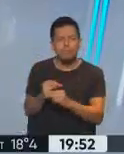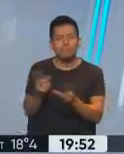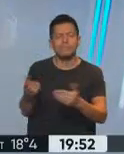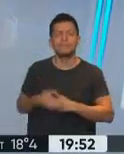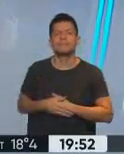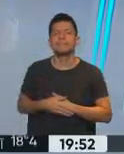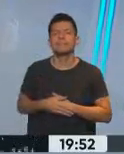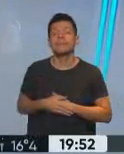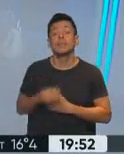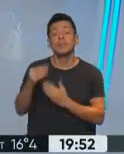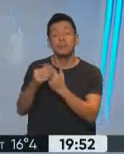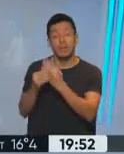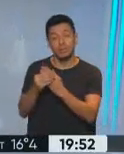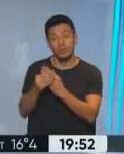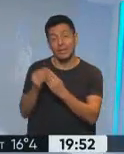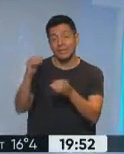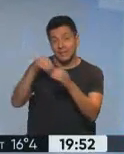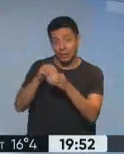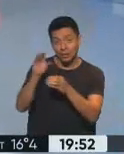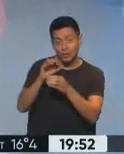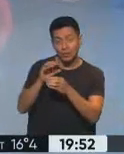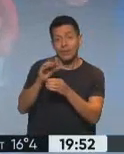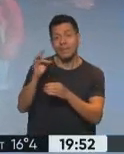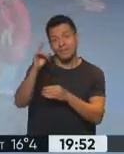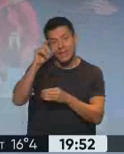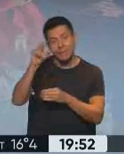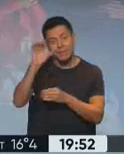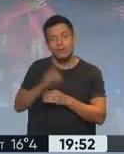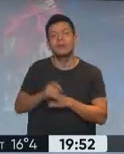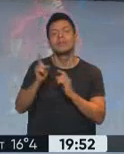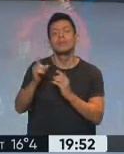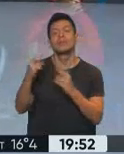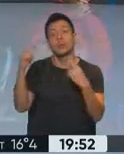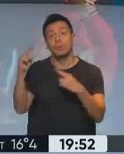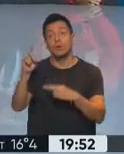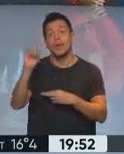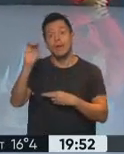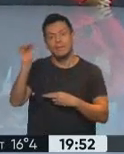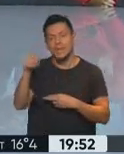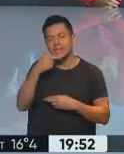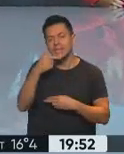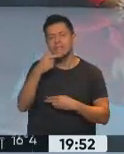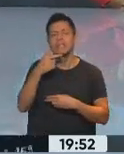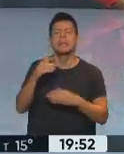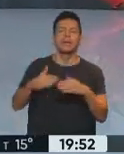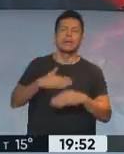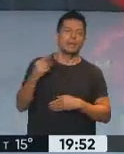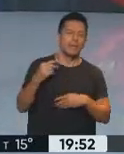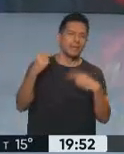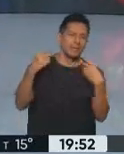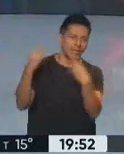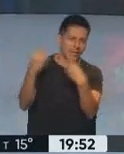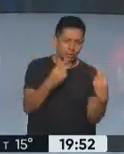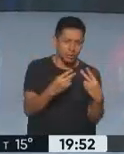El ministro del Interior, Guado de Pedro, el de Turismo también, Matías Lamens, en conjunto con autoridades de migraciones, Florencia Grañano,